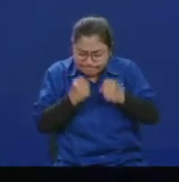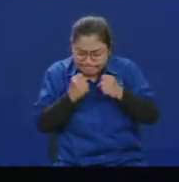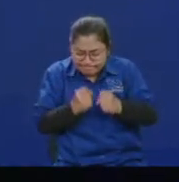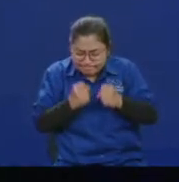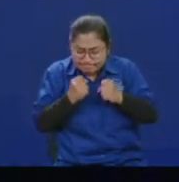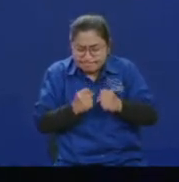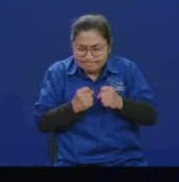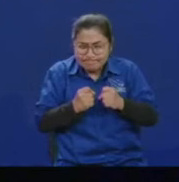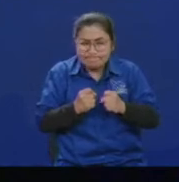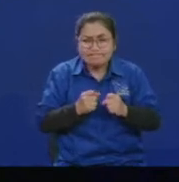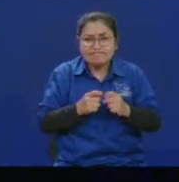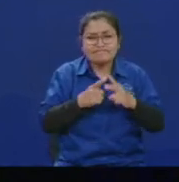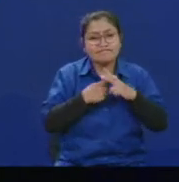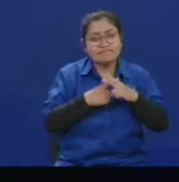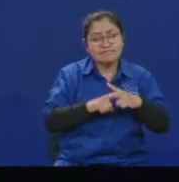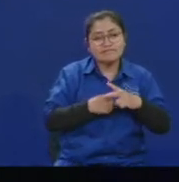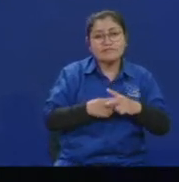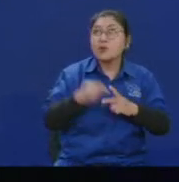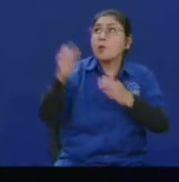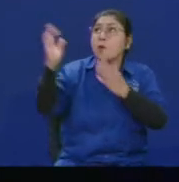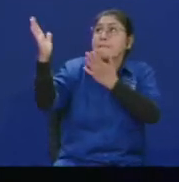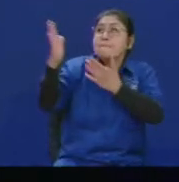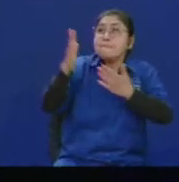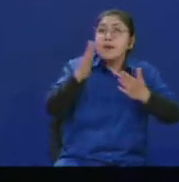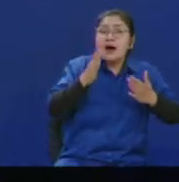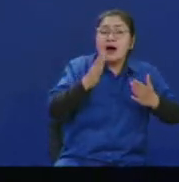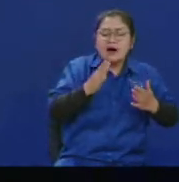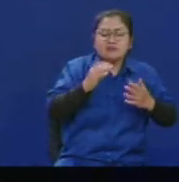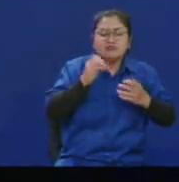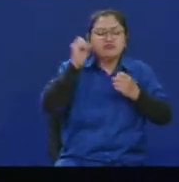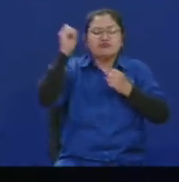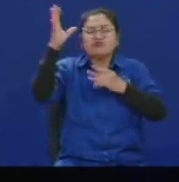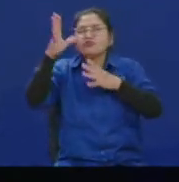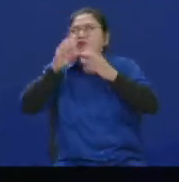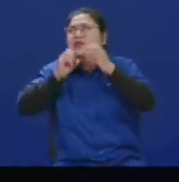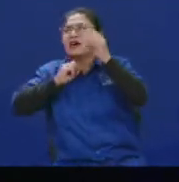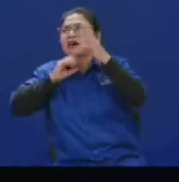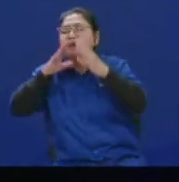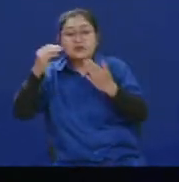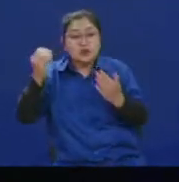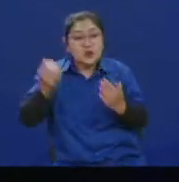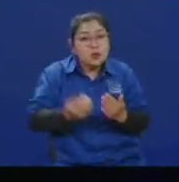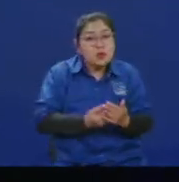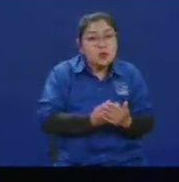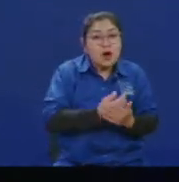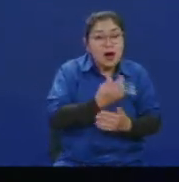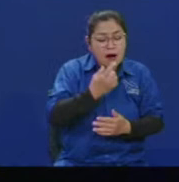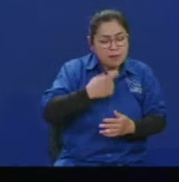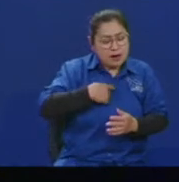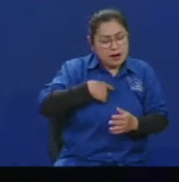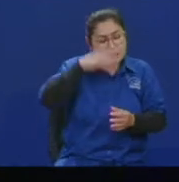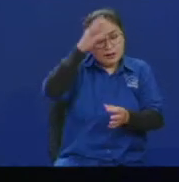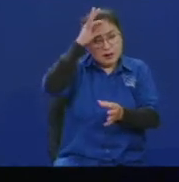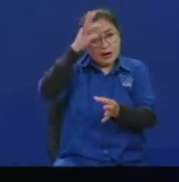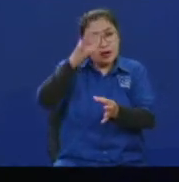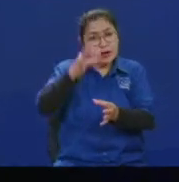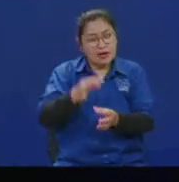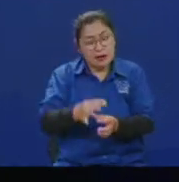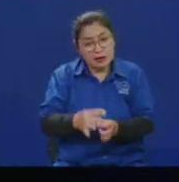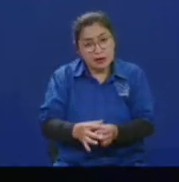tormenta, me diste una canción que me invitó a creer.